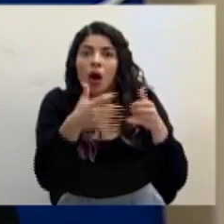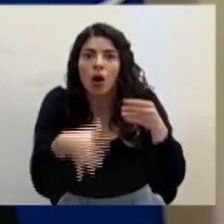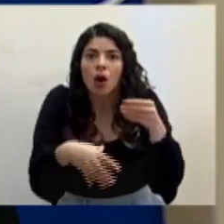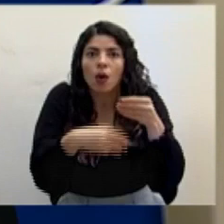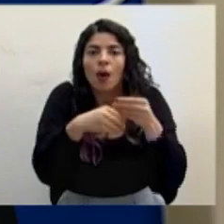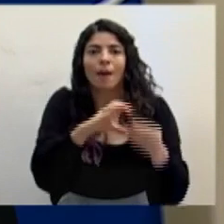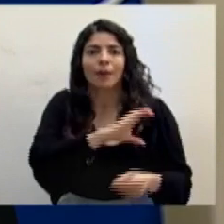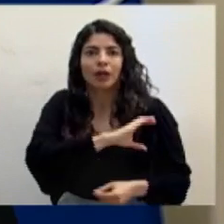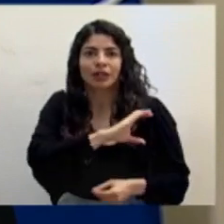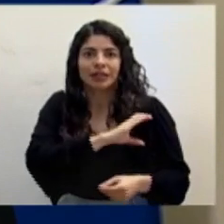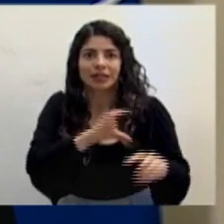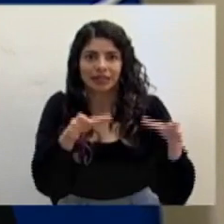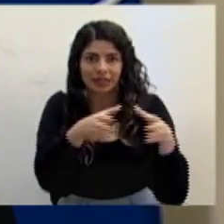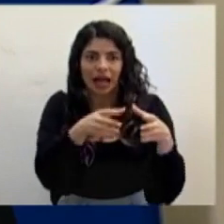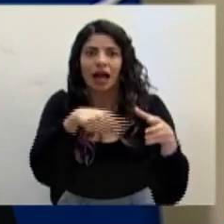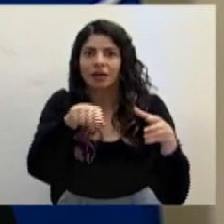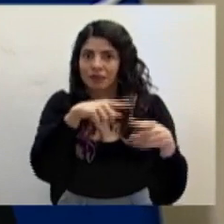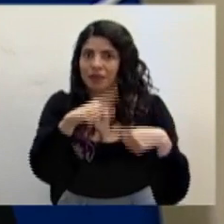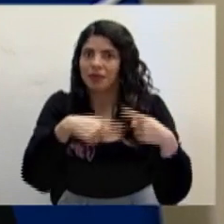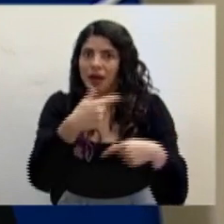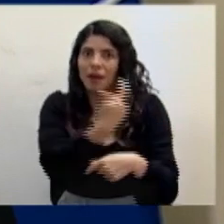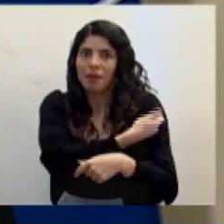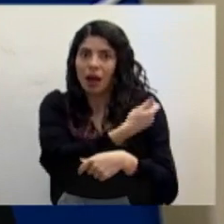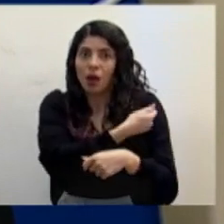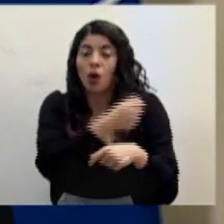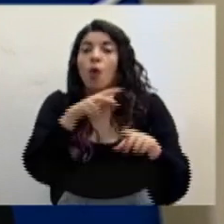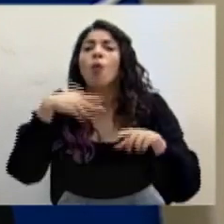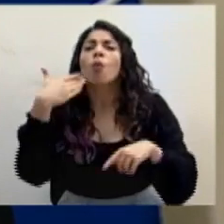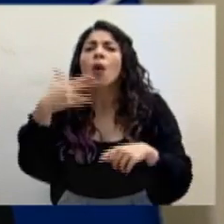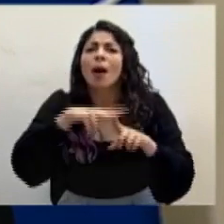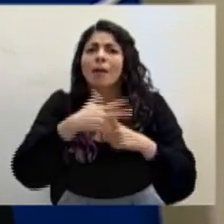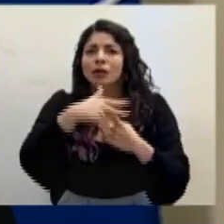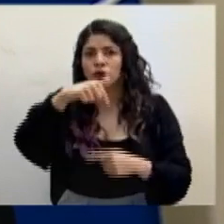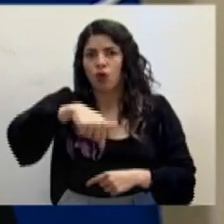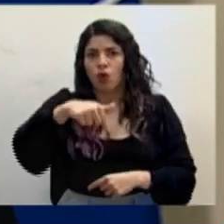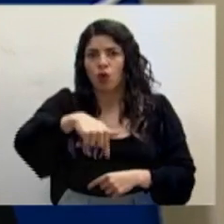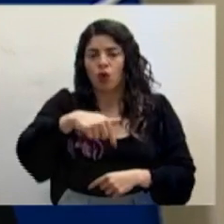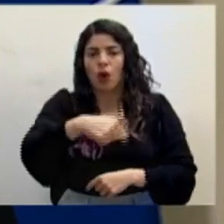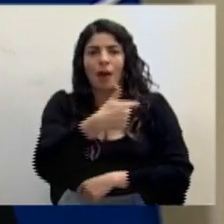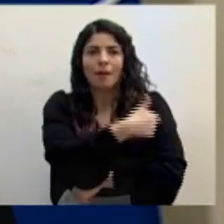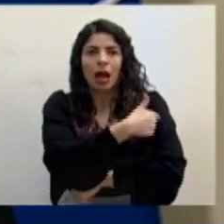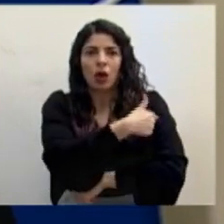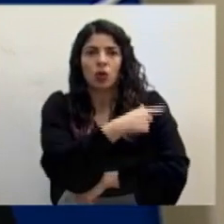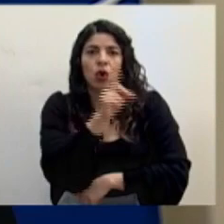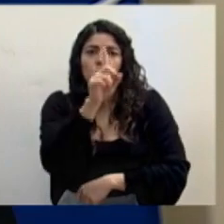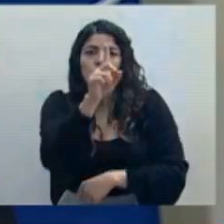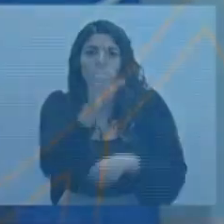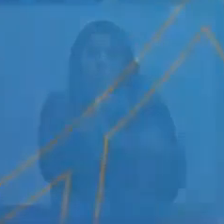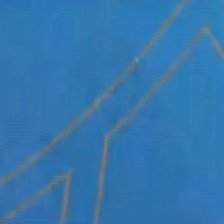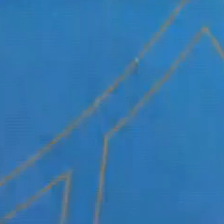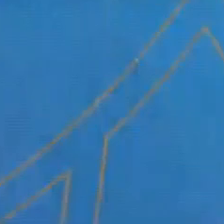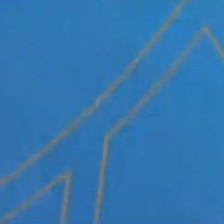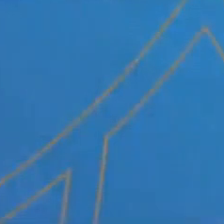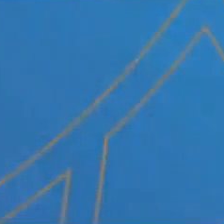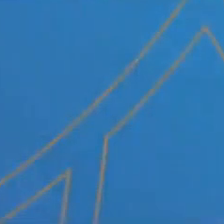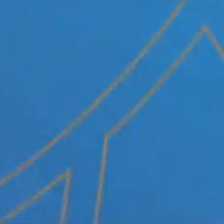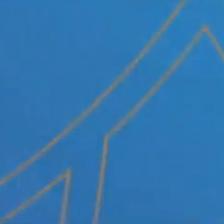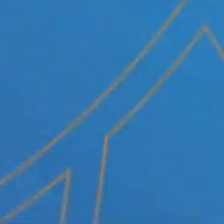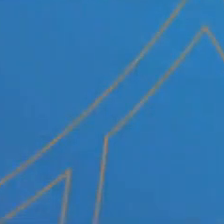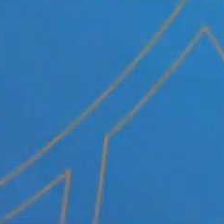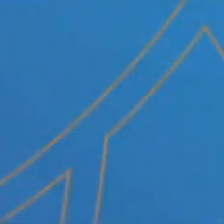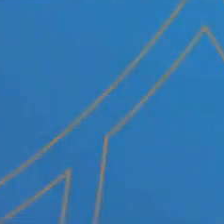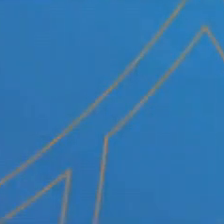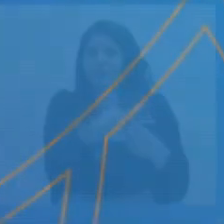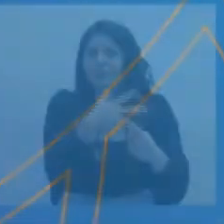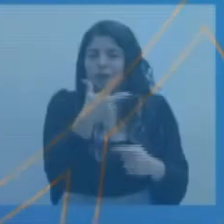pública, los cuerpos policiales, cuya vacunación inició hoy en una de las delegaciones del sector de Guadalupe,